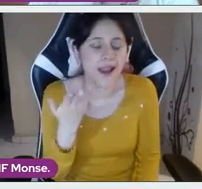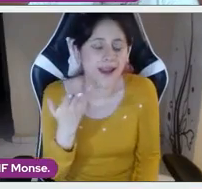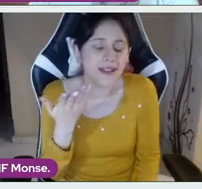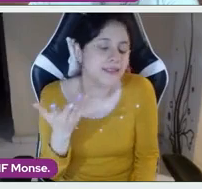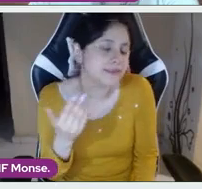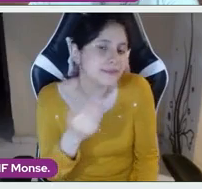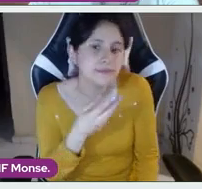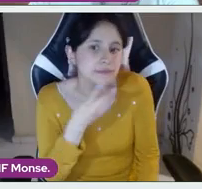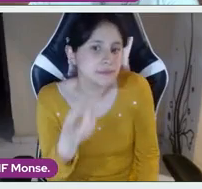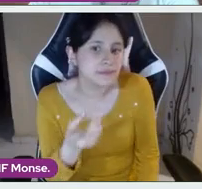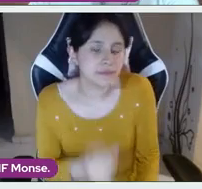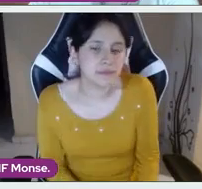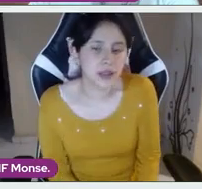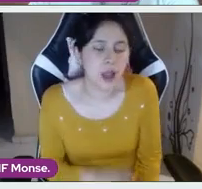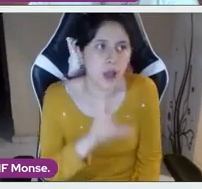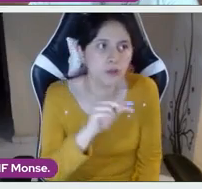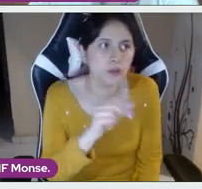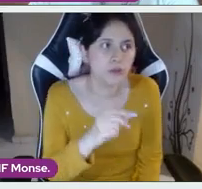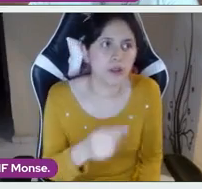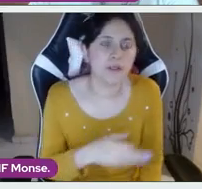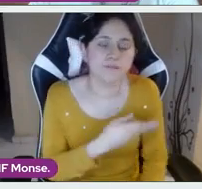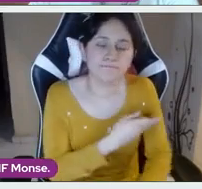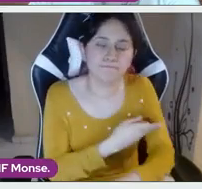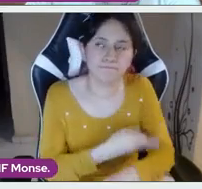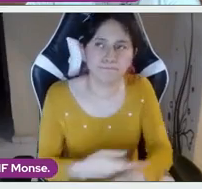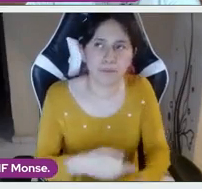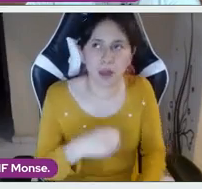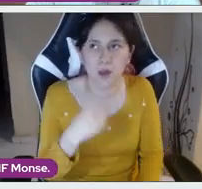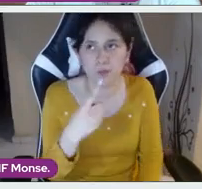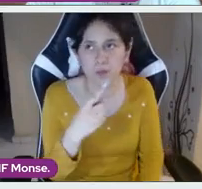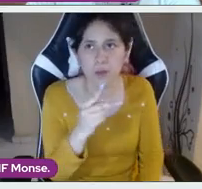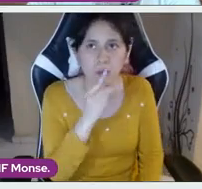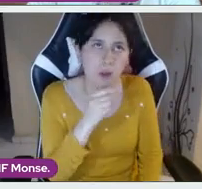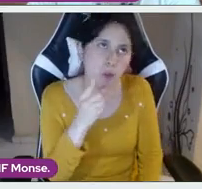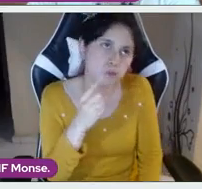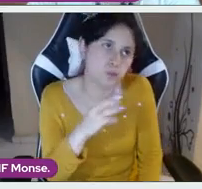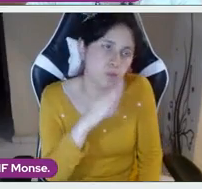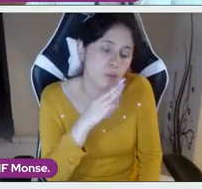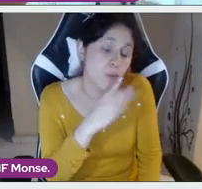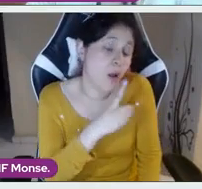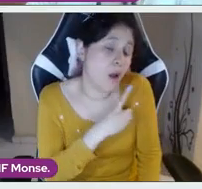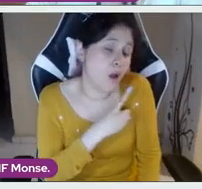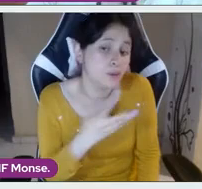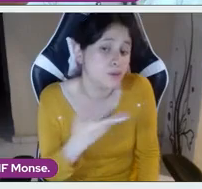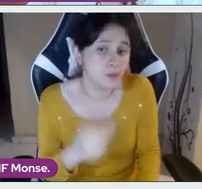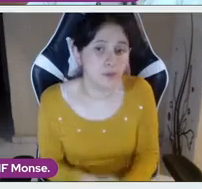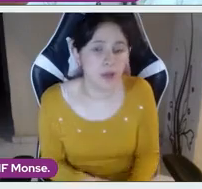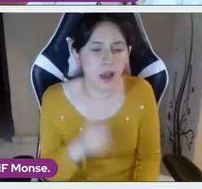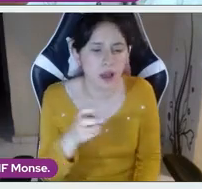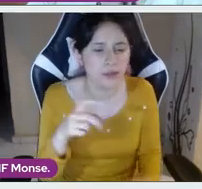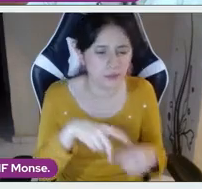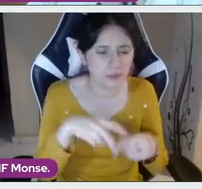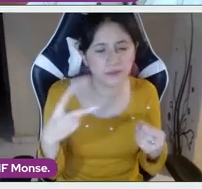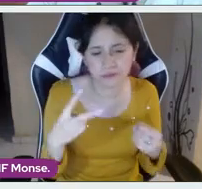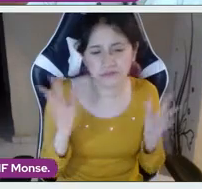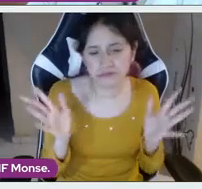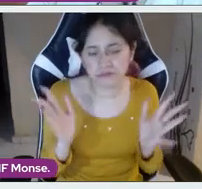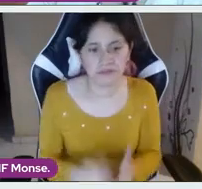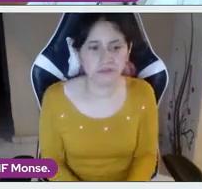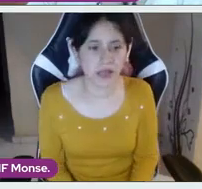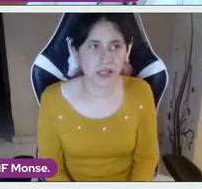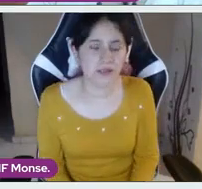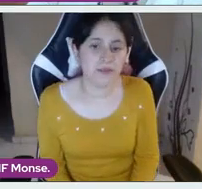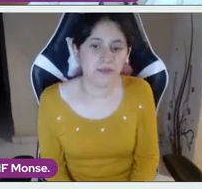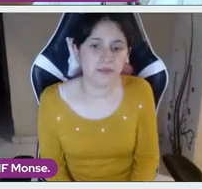de una familia monoparental que se tenga este vacío o esta ausencia, ¿no? Aún como